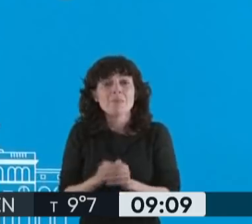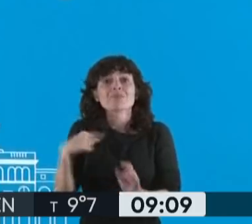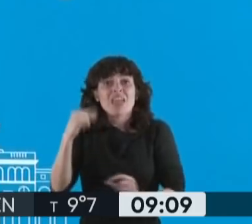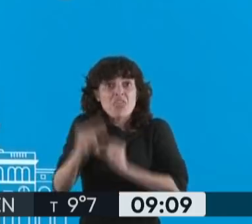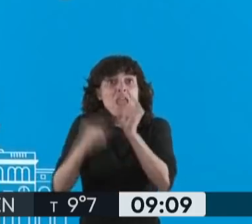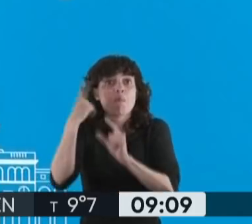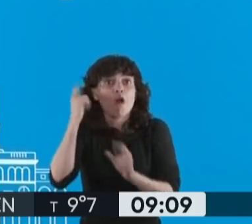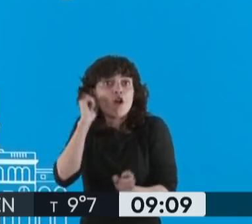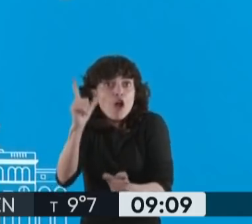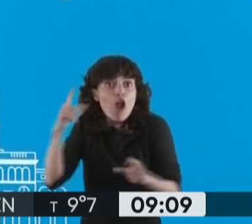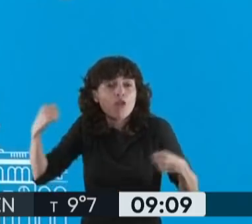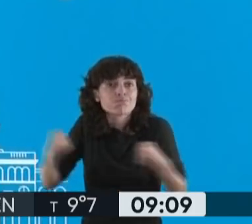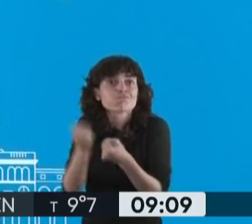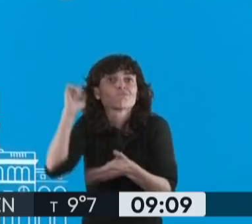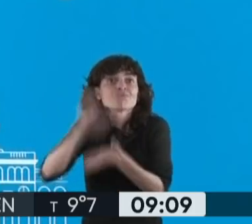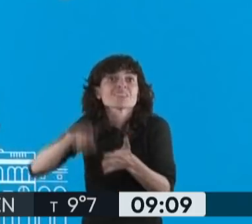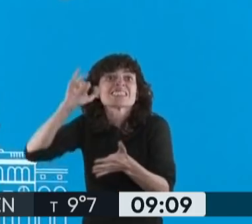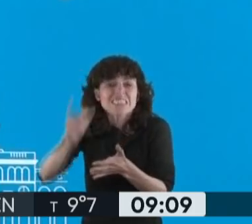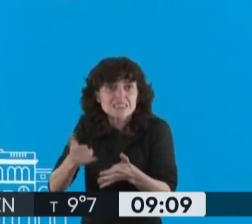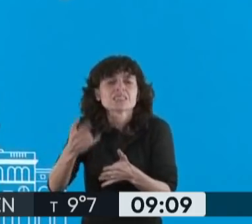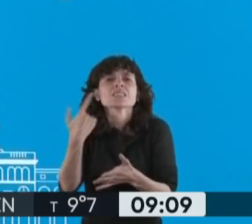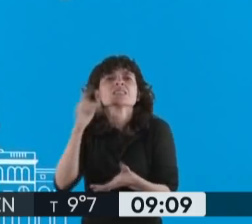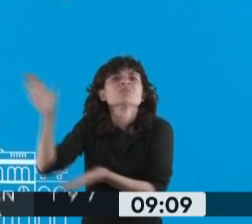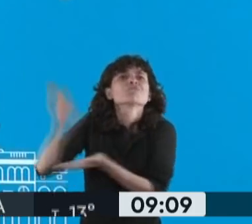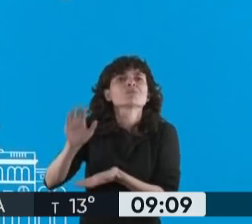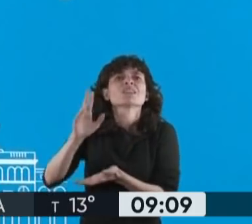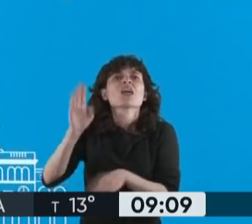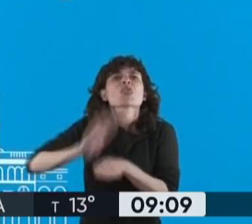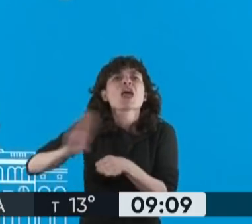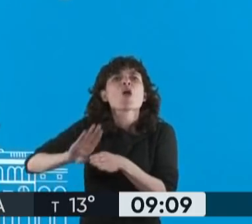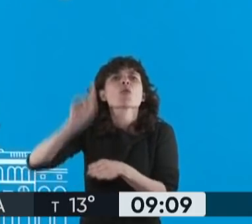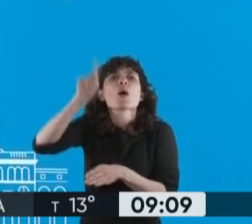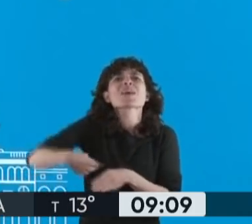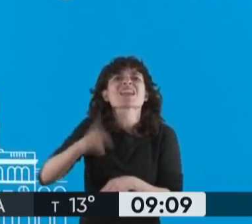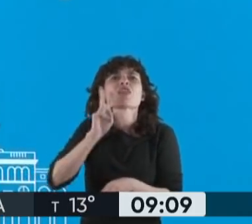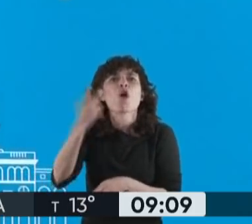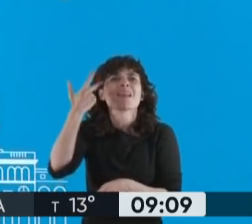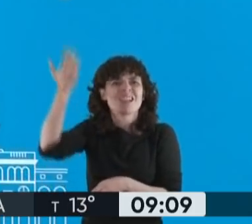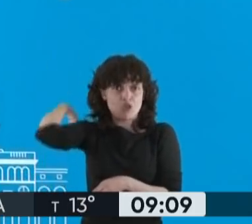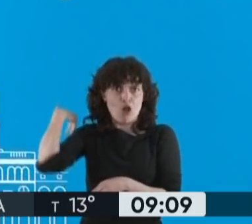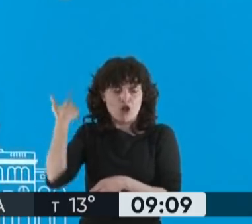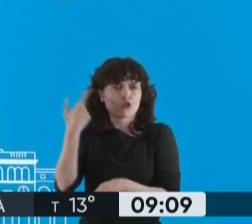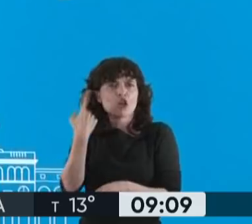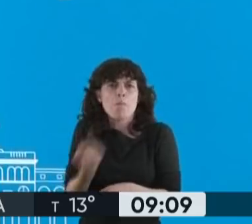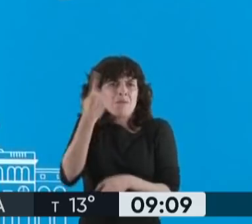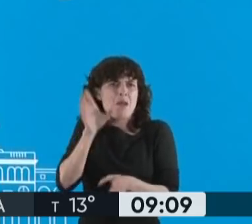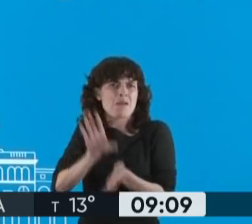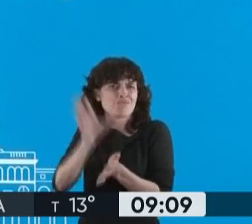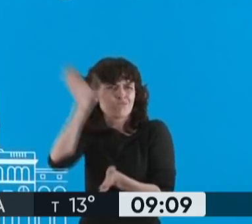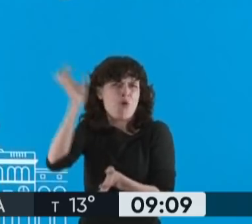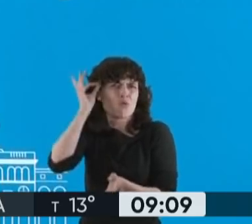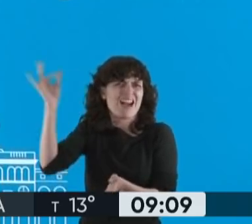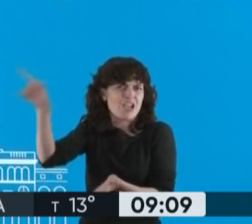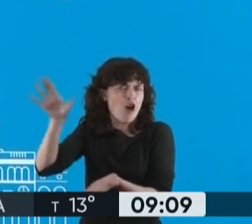de la deuda que se tomó en el 2018, una deuda histórica, el mayor monto de deuda de la Argentina, el mayor monto de